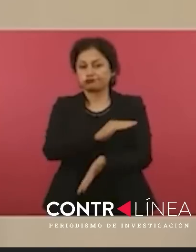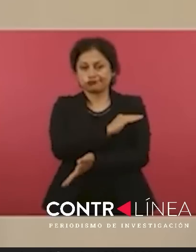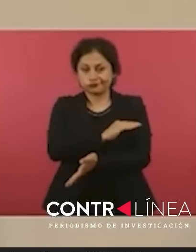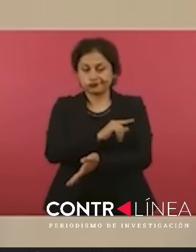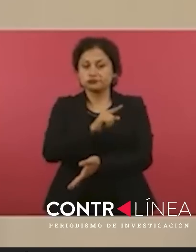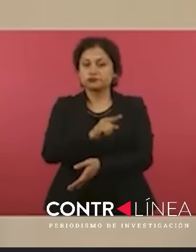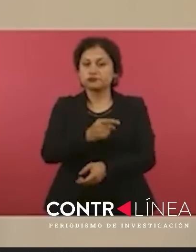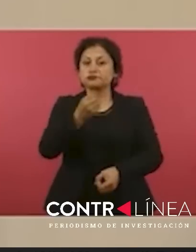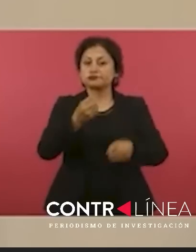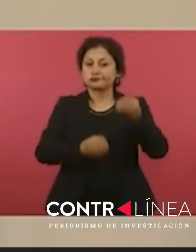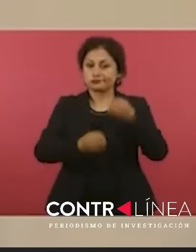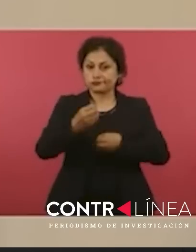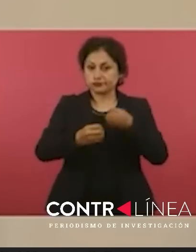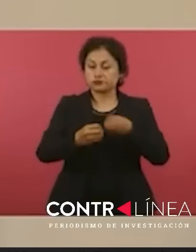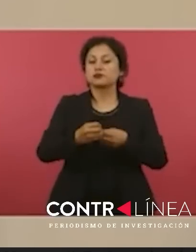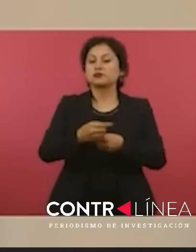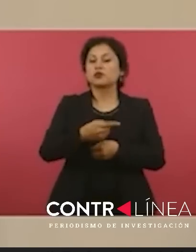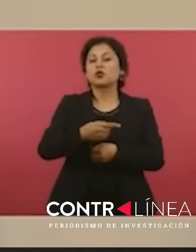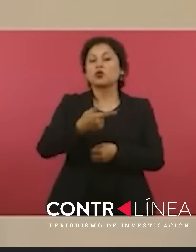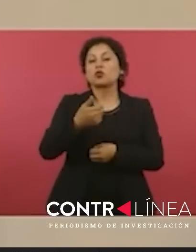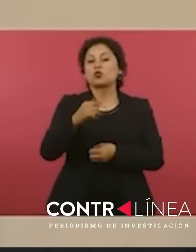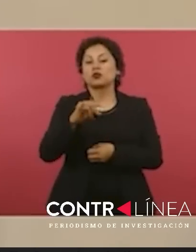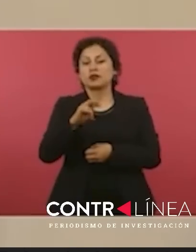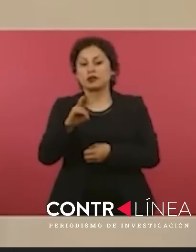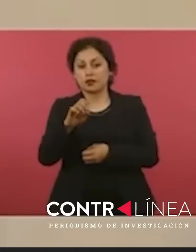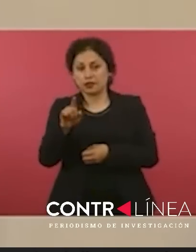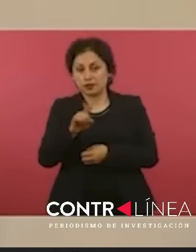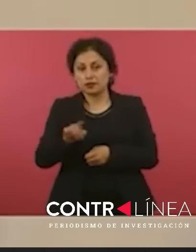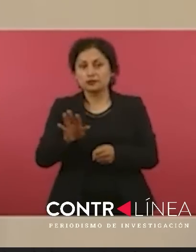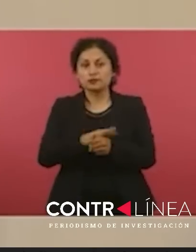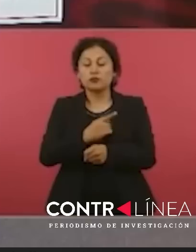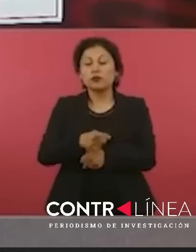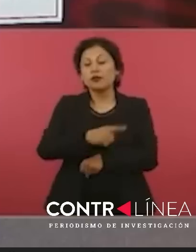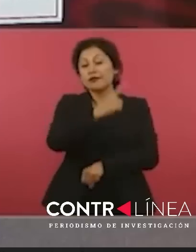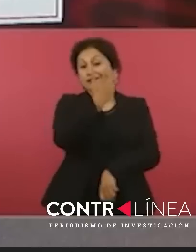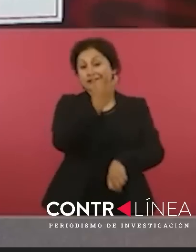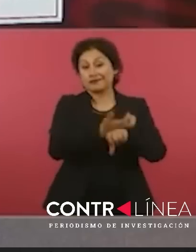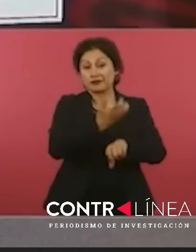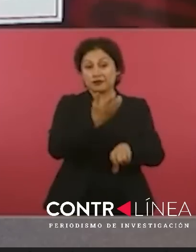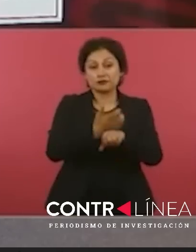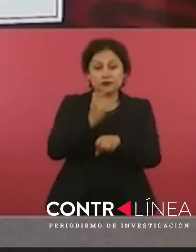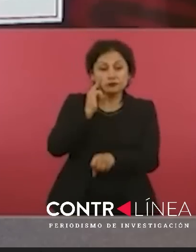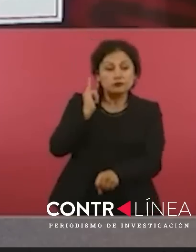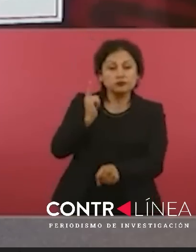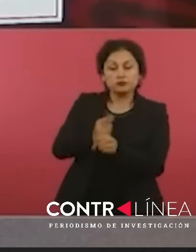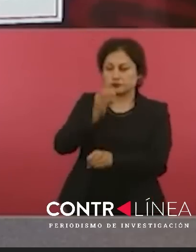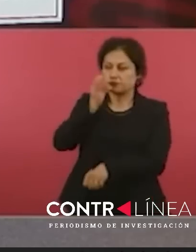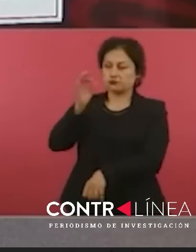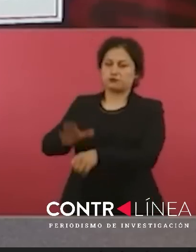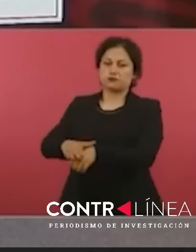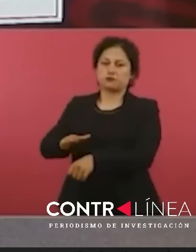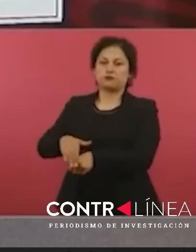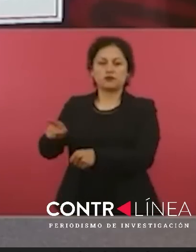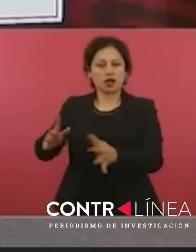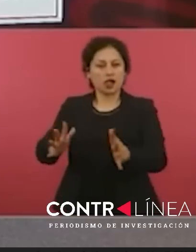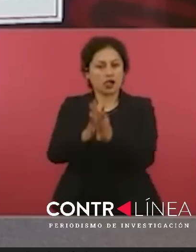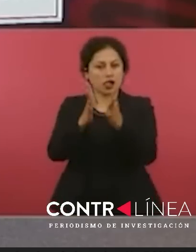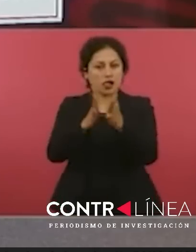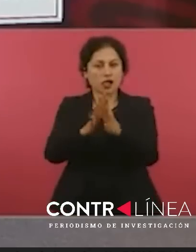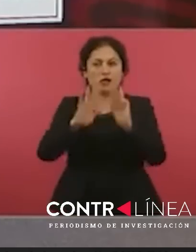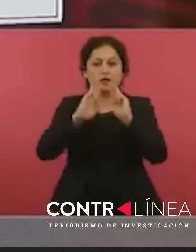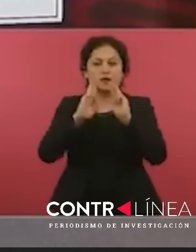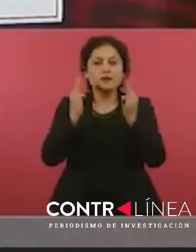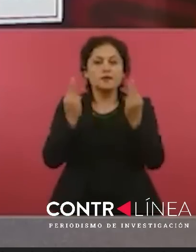Abelar Gutiérrez, luego de ser señalado por el gobierno de Estados Unidos por supuestos nexos con el cártel Jalisco Nueva Generación y